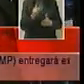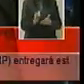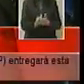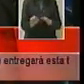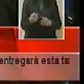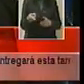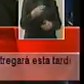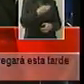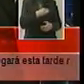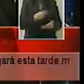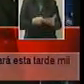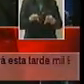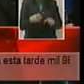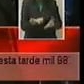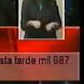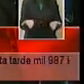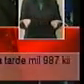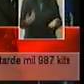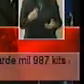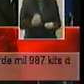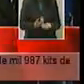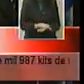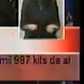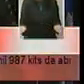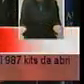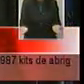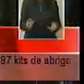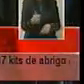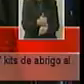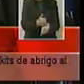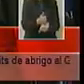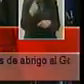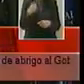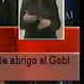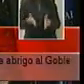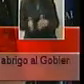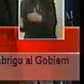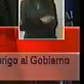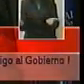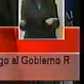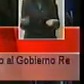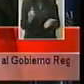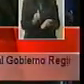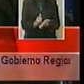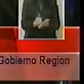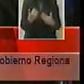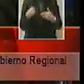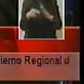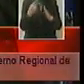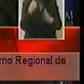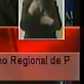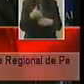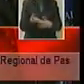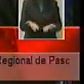entonces, ¿qué hace ahí la ministra? ¿Qué hace ahí la ministra? Si un asesor se dispara por su lado, entonces, pues, ¿a qué niveles